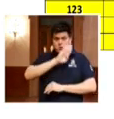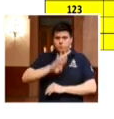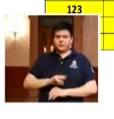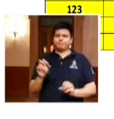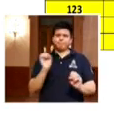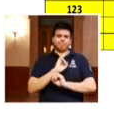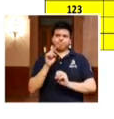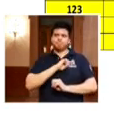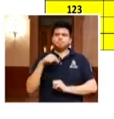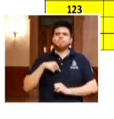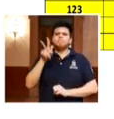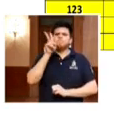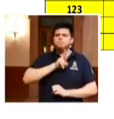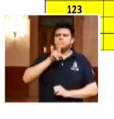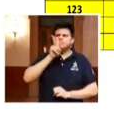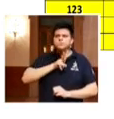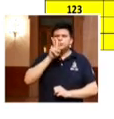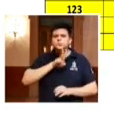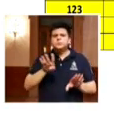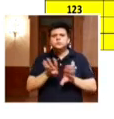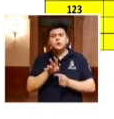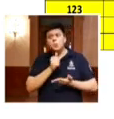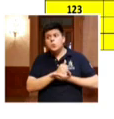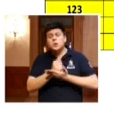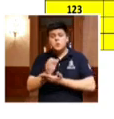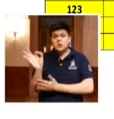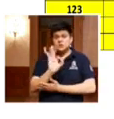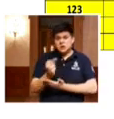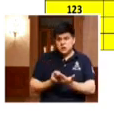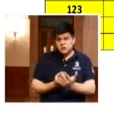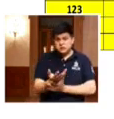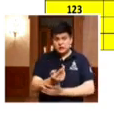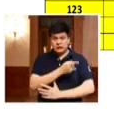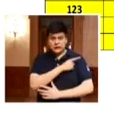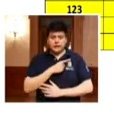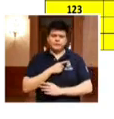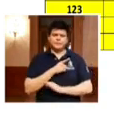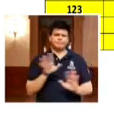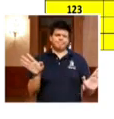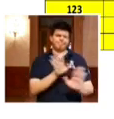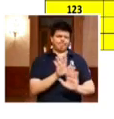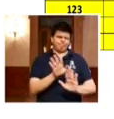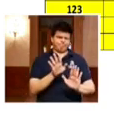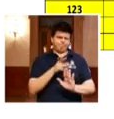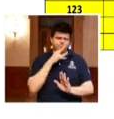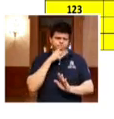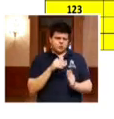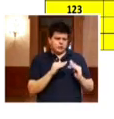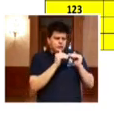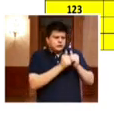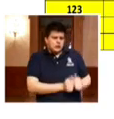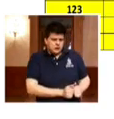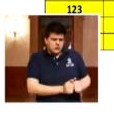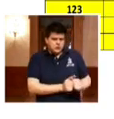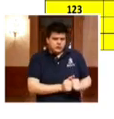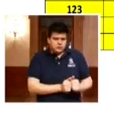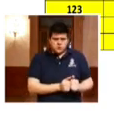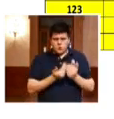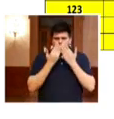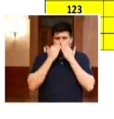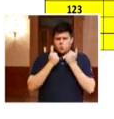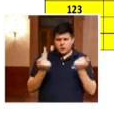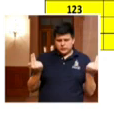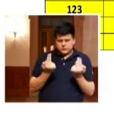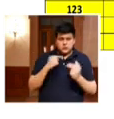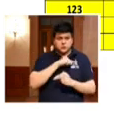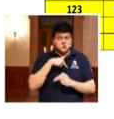énfasis en las medidas de prevención. Si no tienes que salir, no salgas. Vamos a seguir estas medidas para que tu